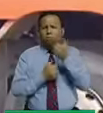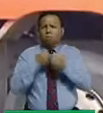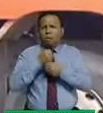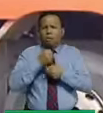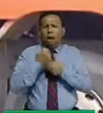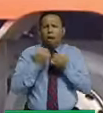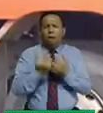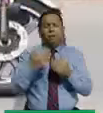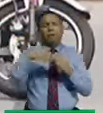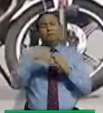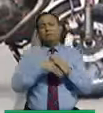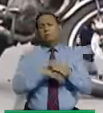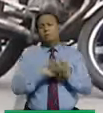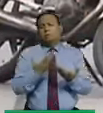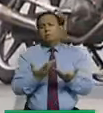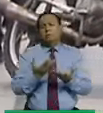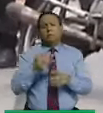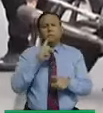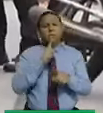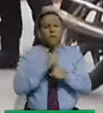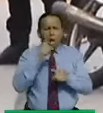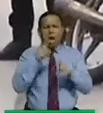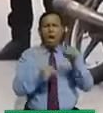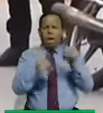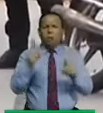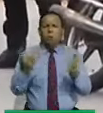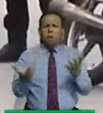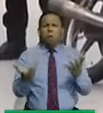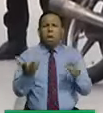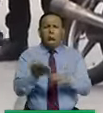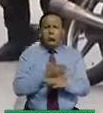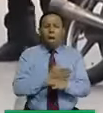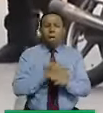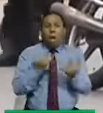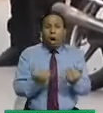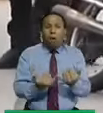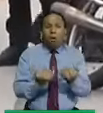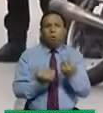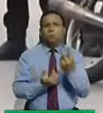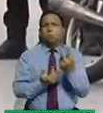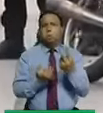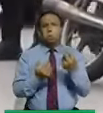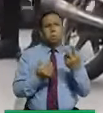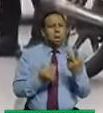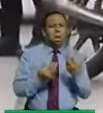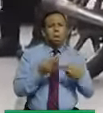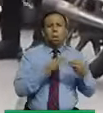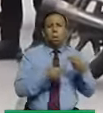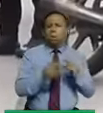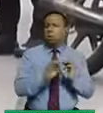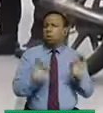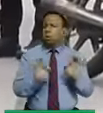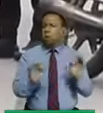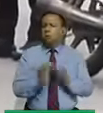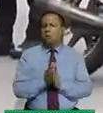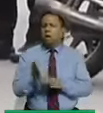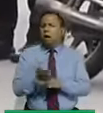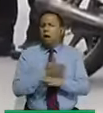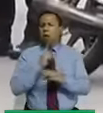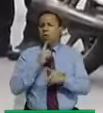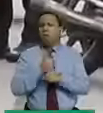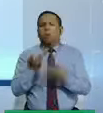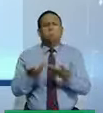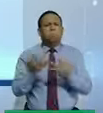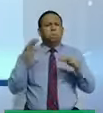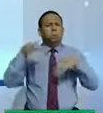malo el negocio. O sea, por día sí habían unos 6, 7 fletes. Ahorita ya no, lo máximo 2, 3 en la mañana. Y en la tarde ya no hay nada